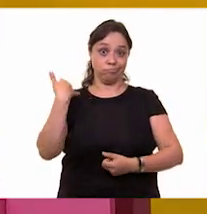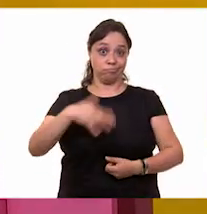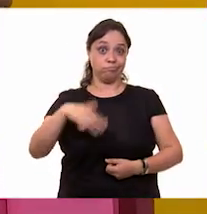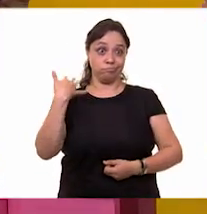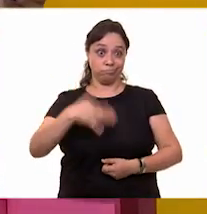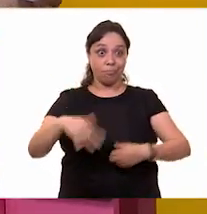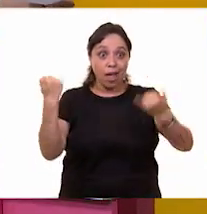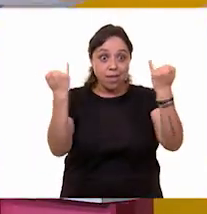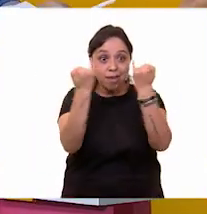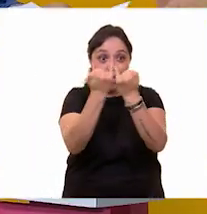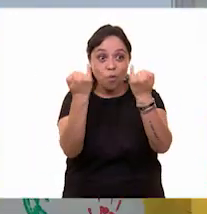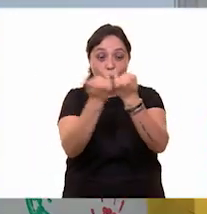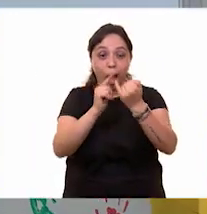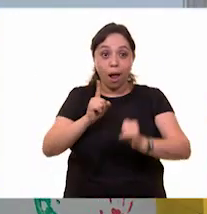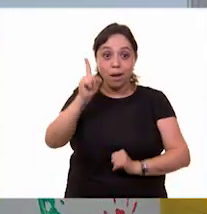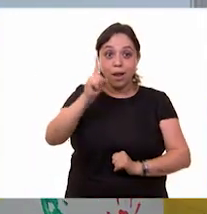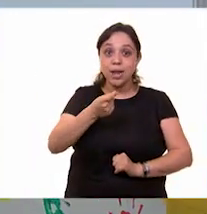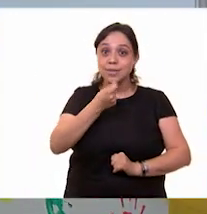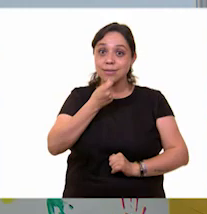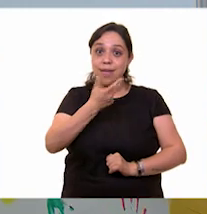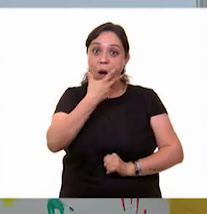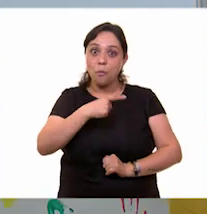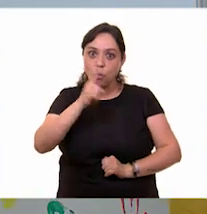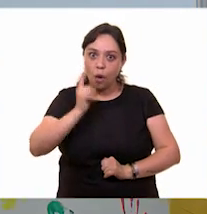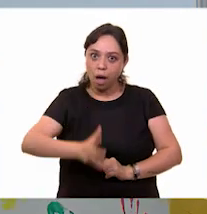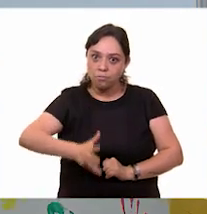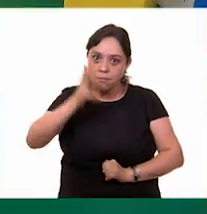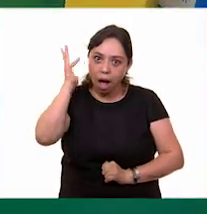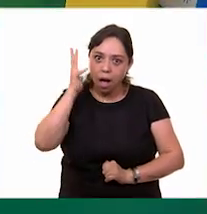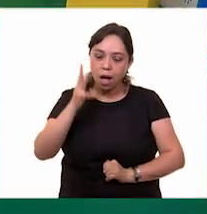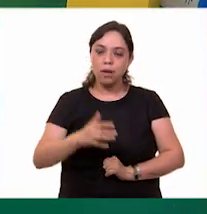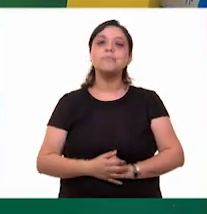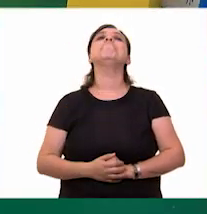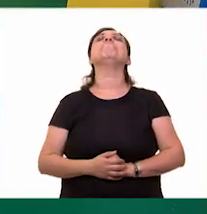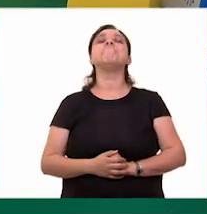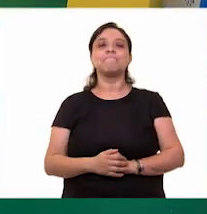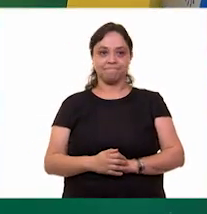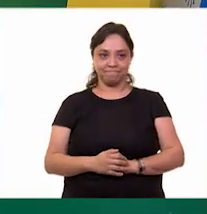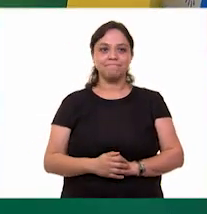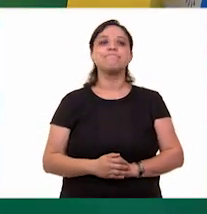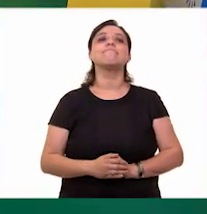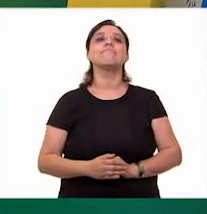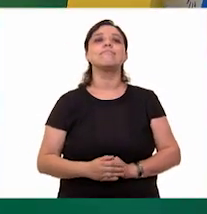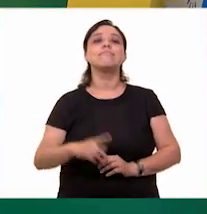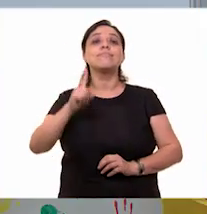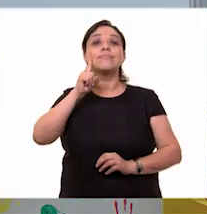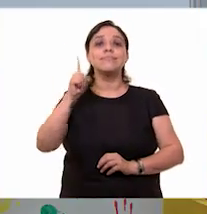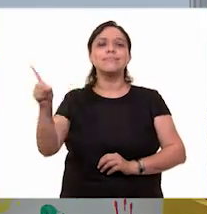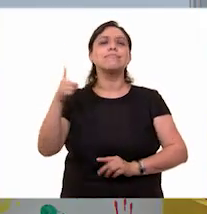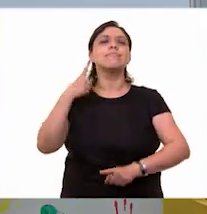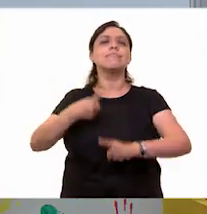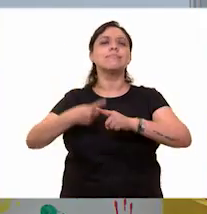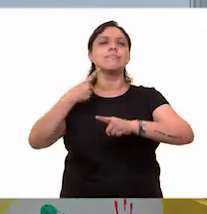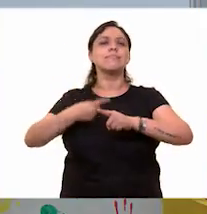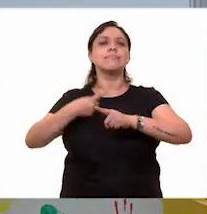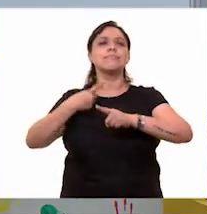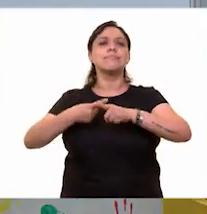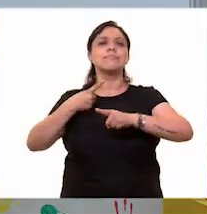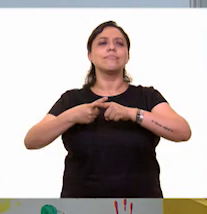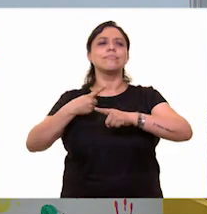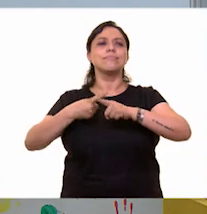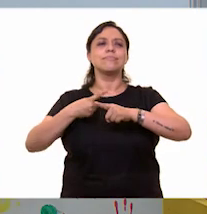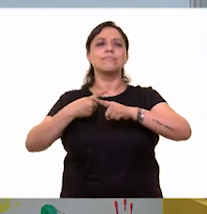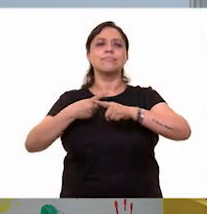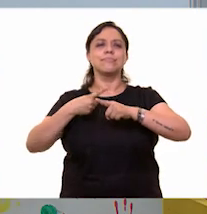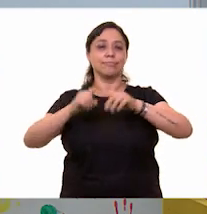taxi, también de las niñas y los niños, ¿verdad? Claro, mira, aquí nos mandó su respuesta, su respuesta